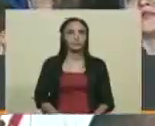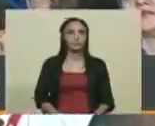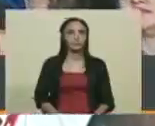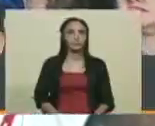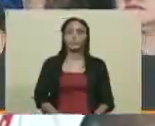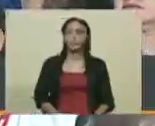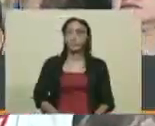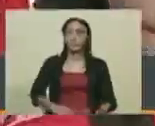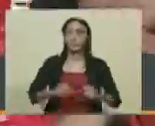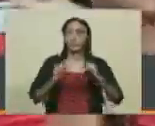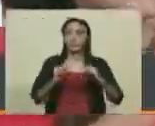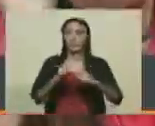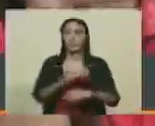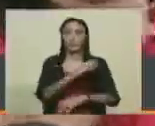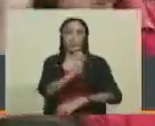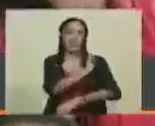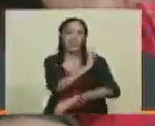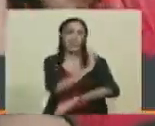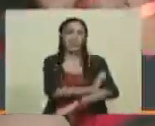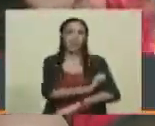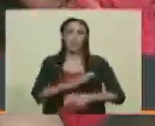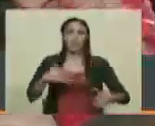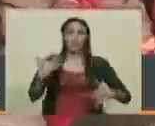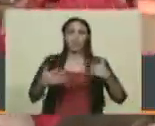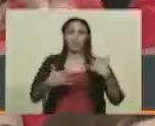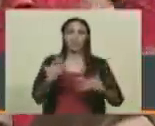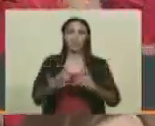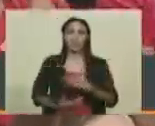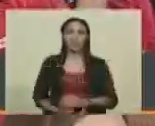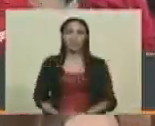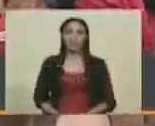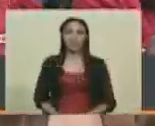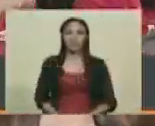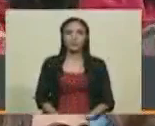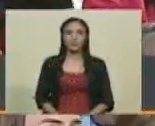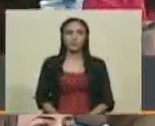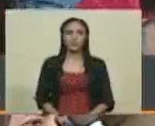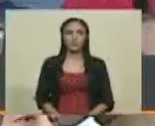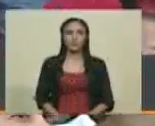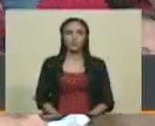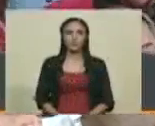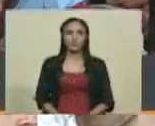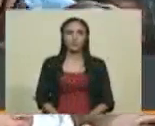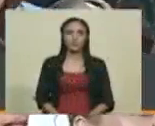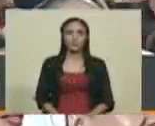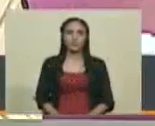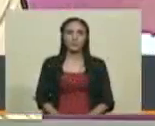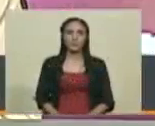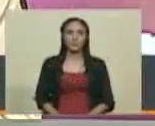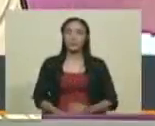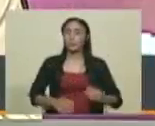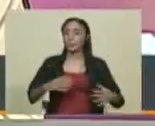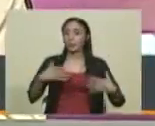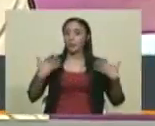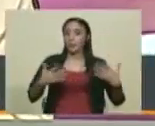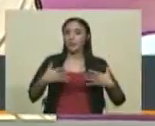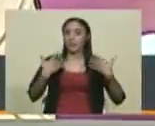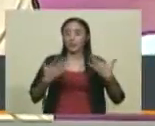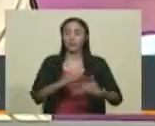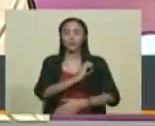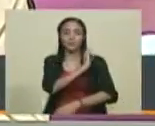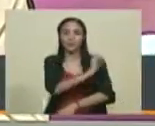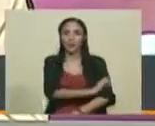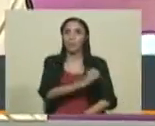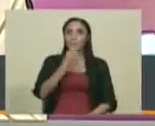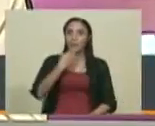energía, ¿vale? ¡Qué clase de energía! ¡Qué energía! Qué belleza,